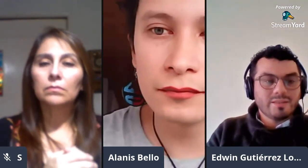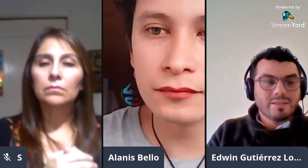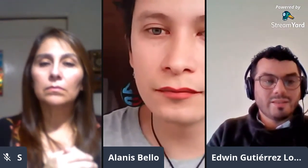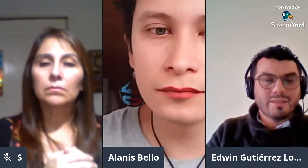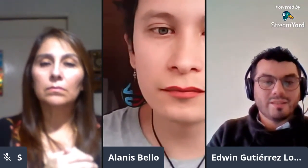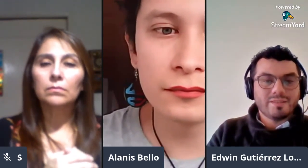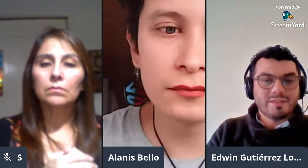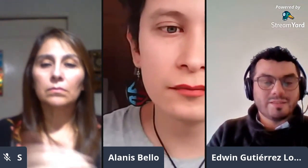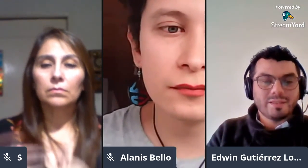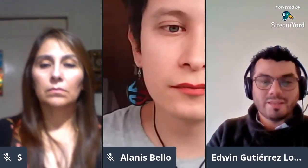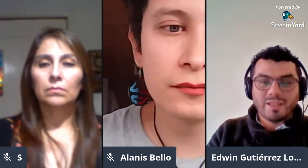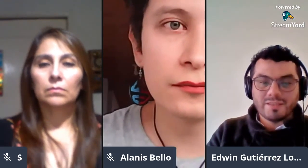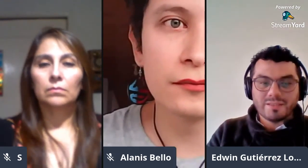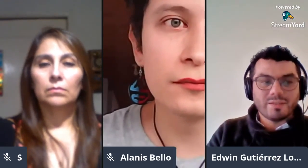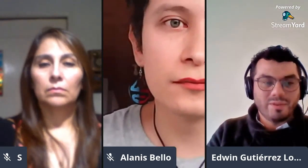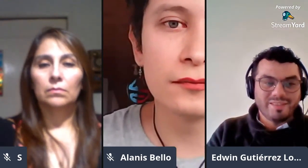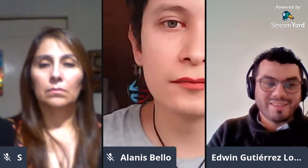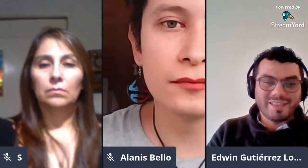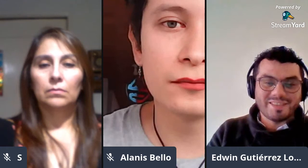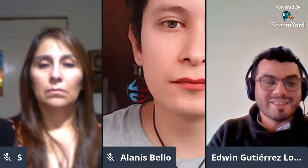discriminadas y más estigmatizadas.